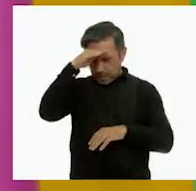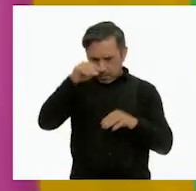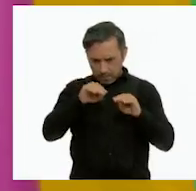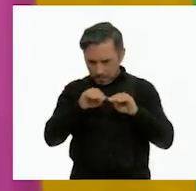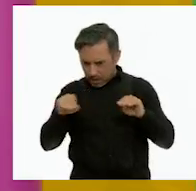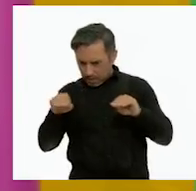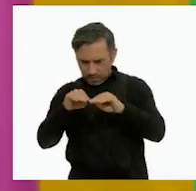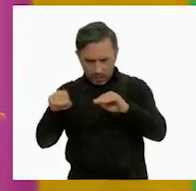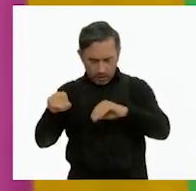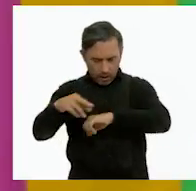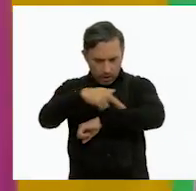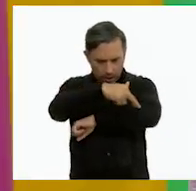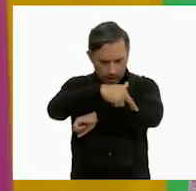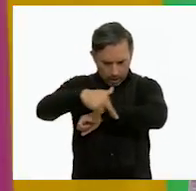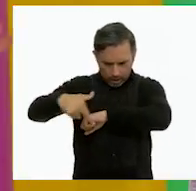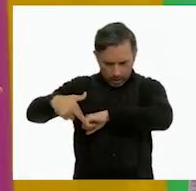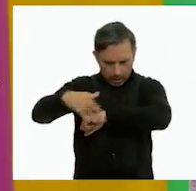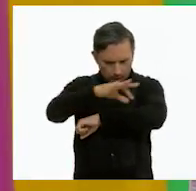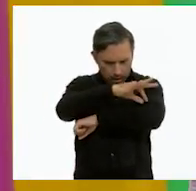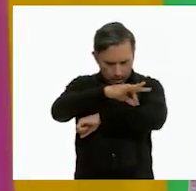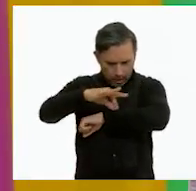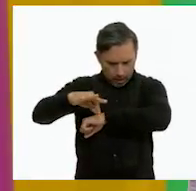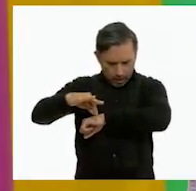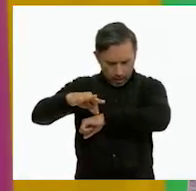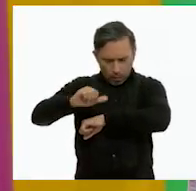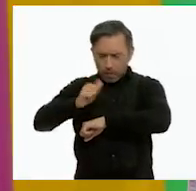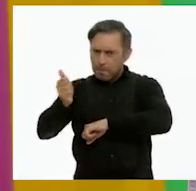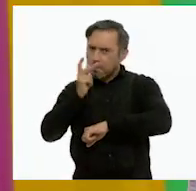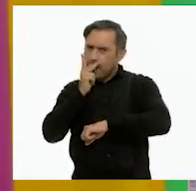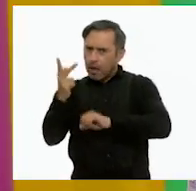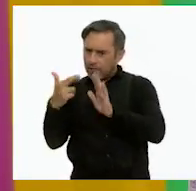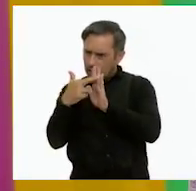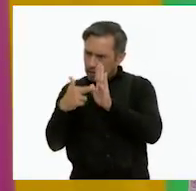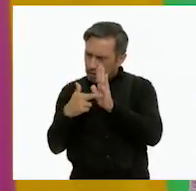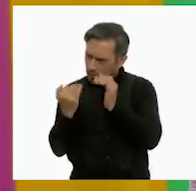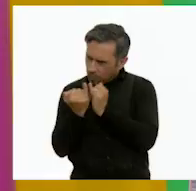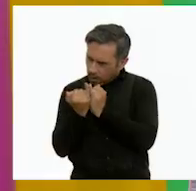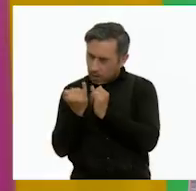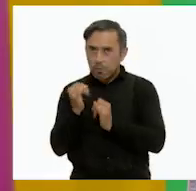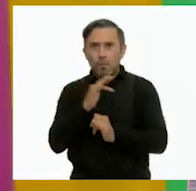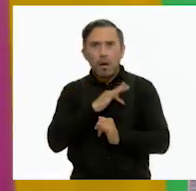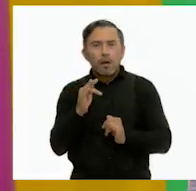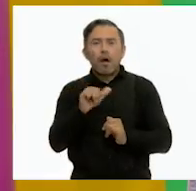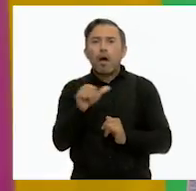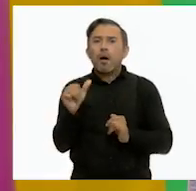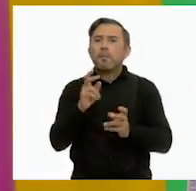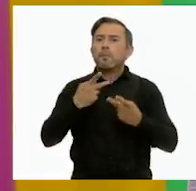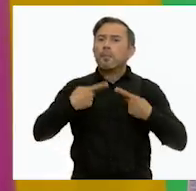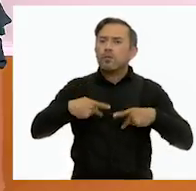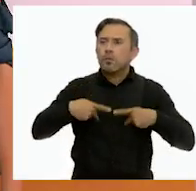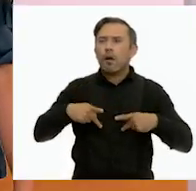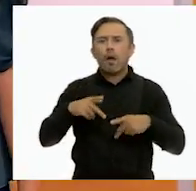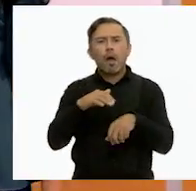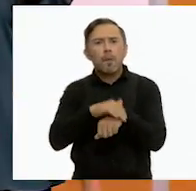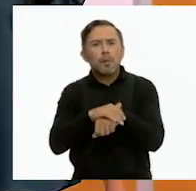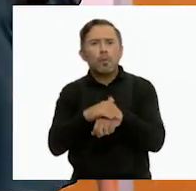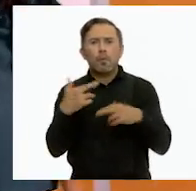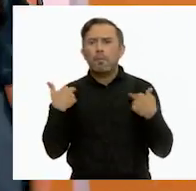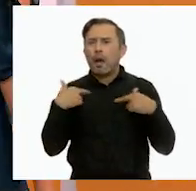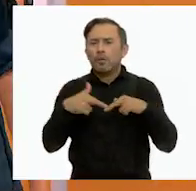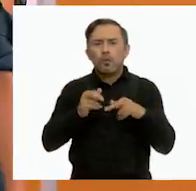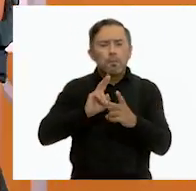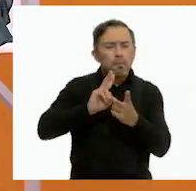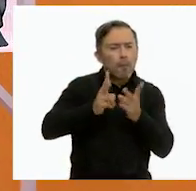medir, sino también a los acuerdos que hacemos entre las personas, amigos o alumnos y maestros para llevar una